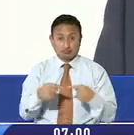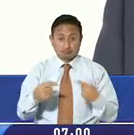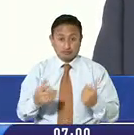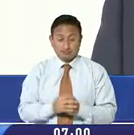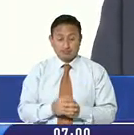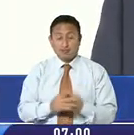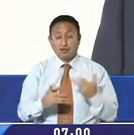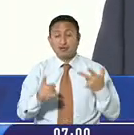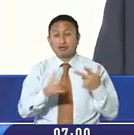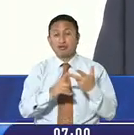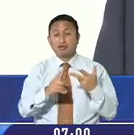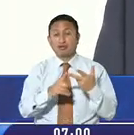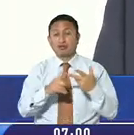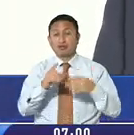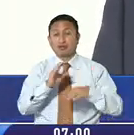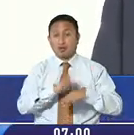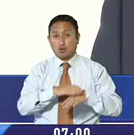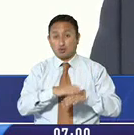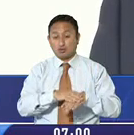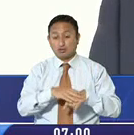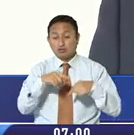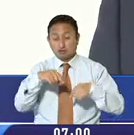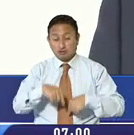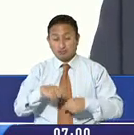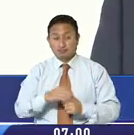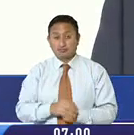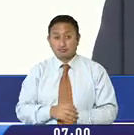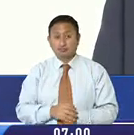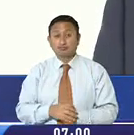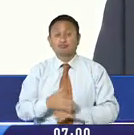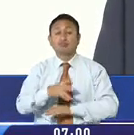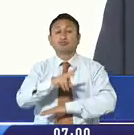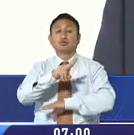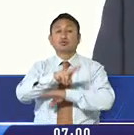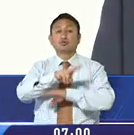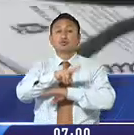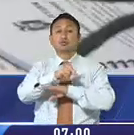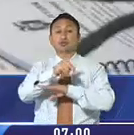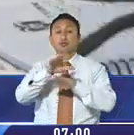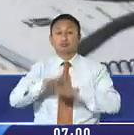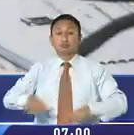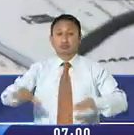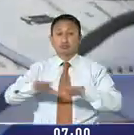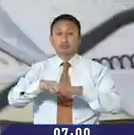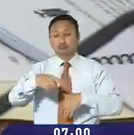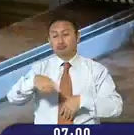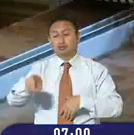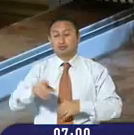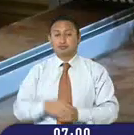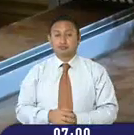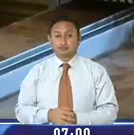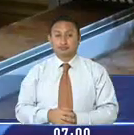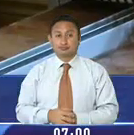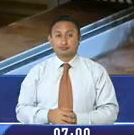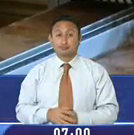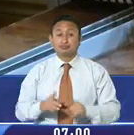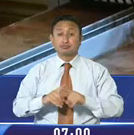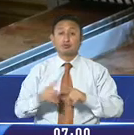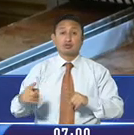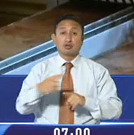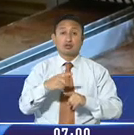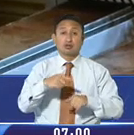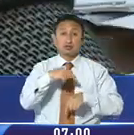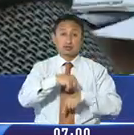causal, la designación del superintendente territorial. Sin embargo, esto tardaría, pues el